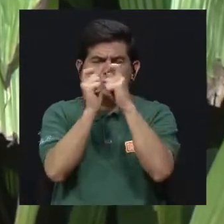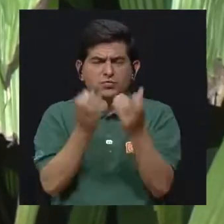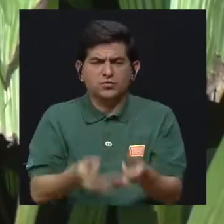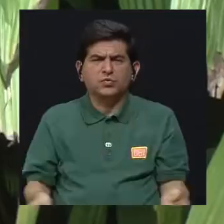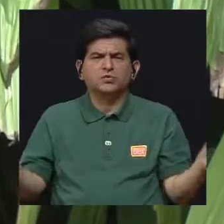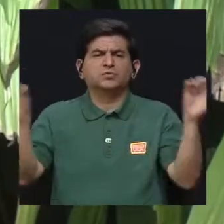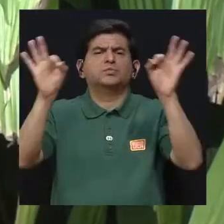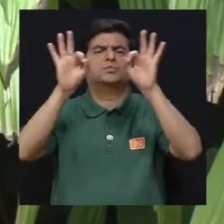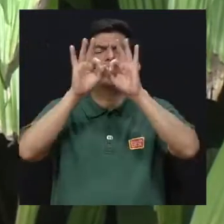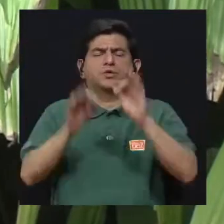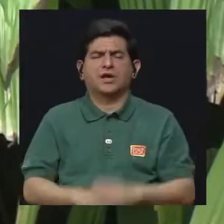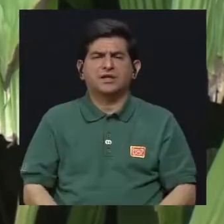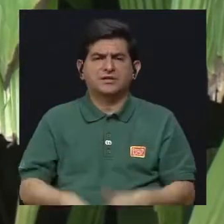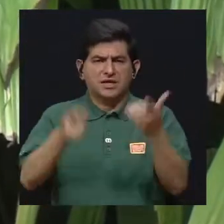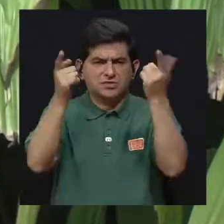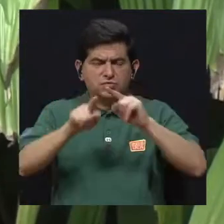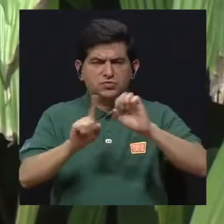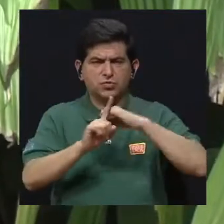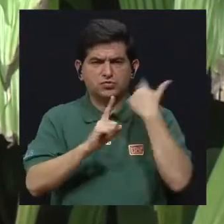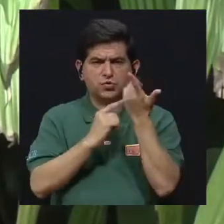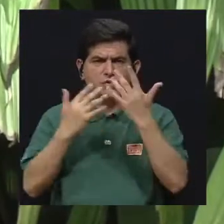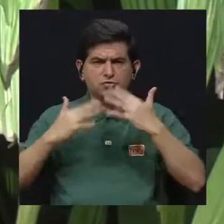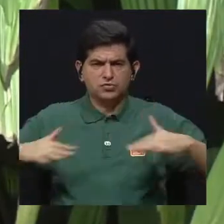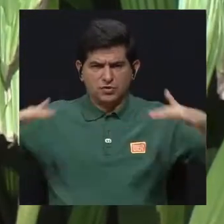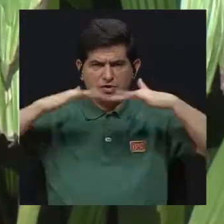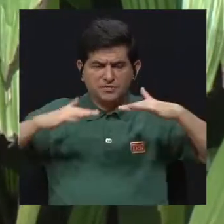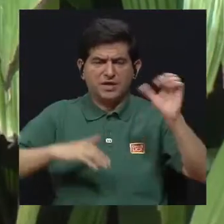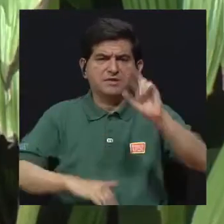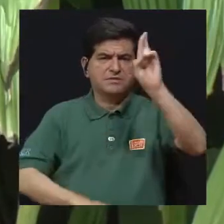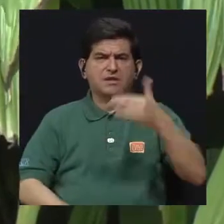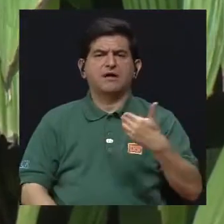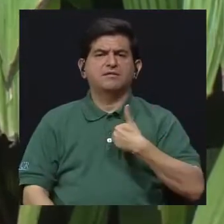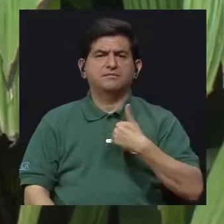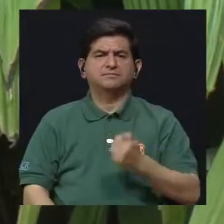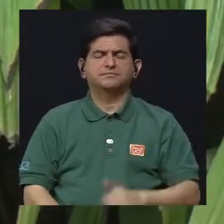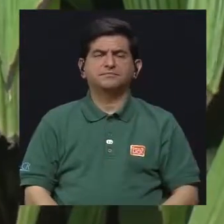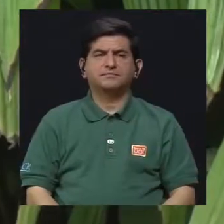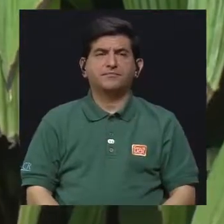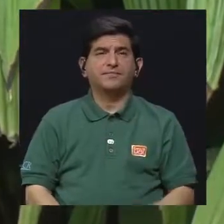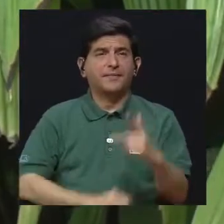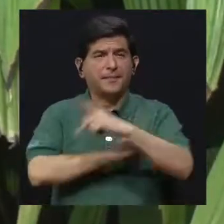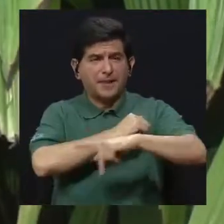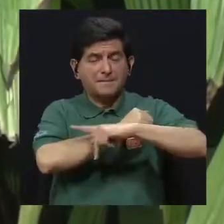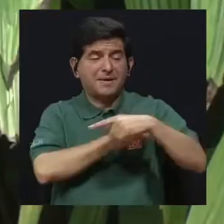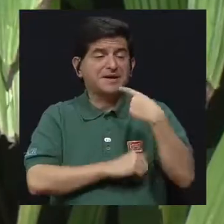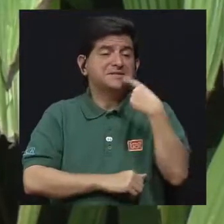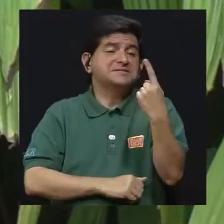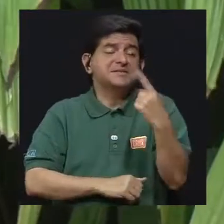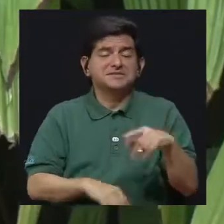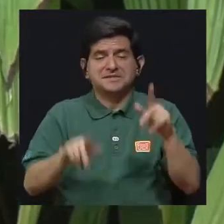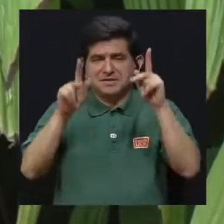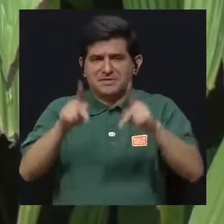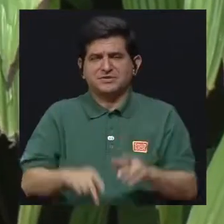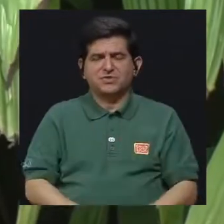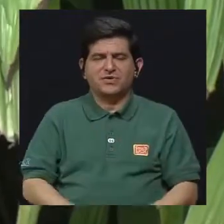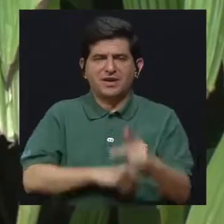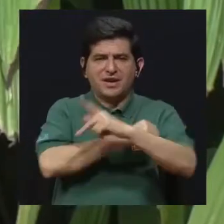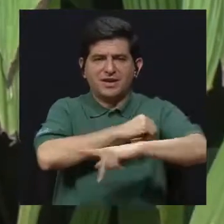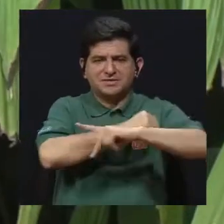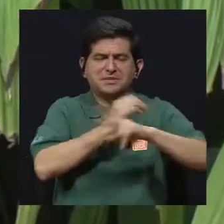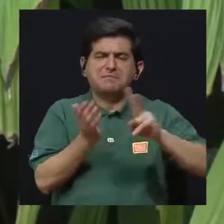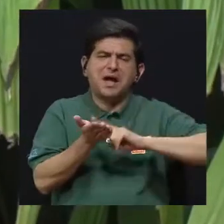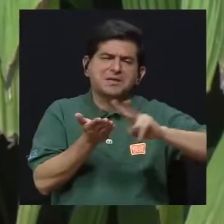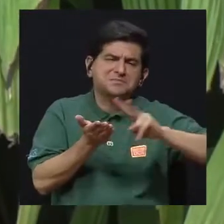más importantes del acontecer socioambiental de Costa Rica, que es un país considerado por muchas personas como un